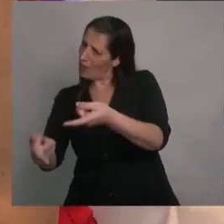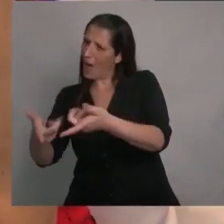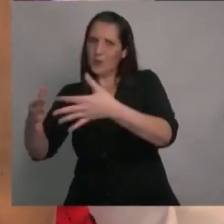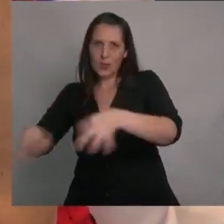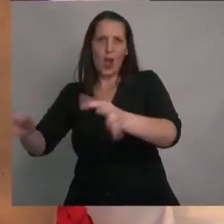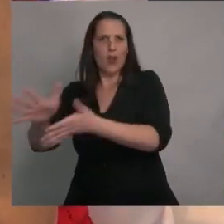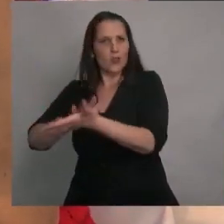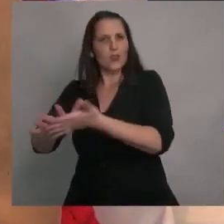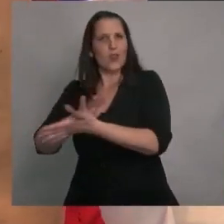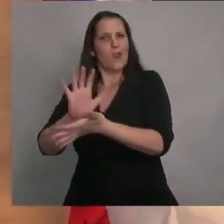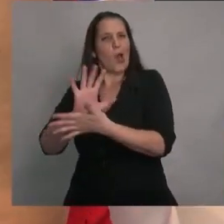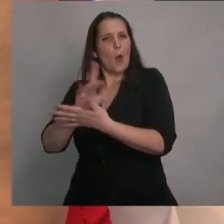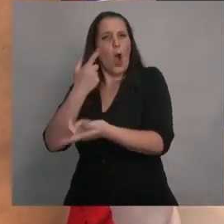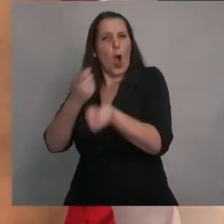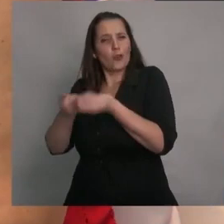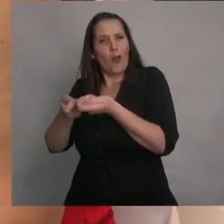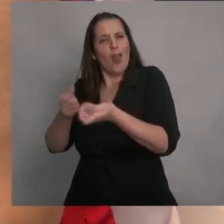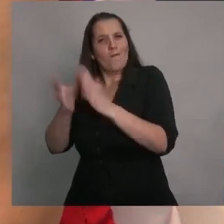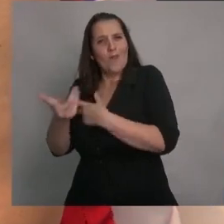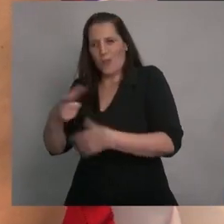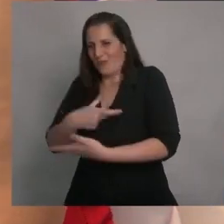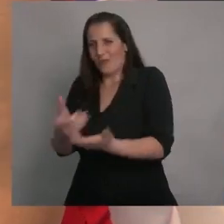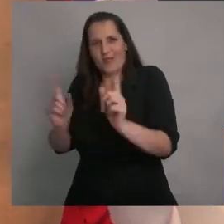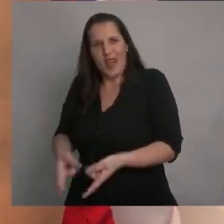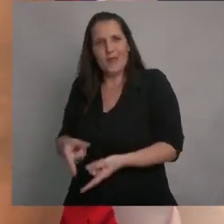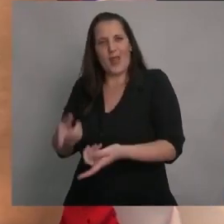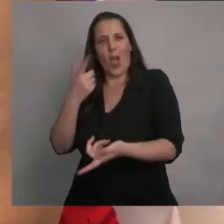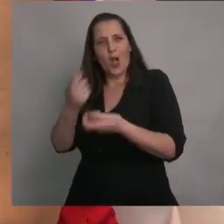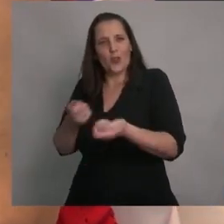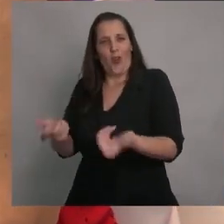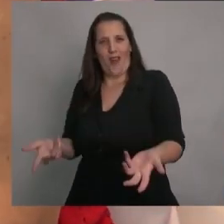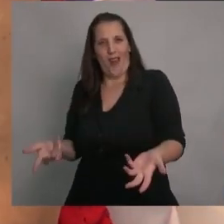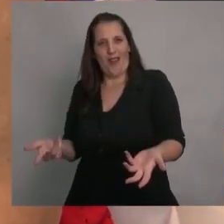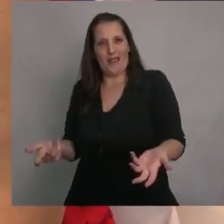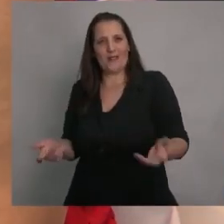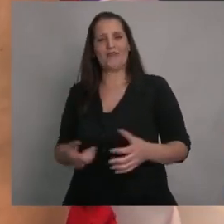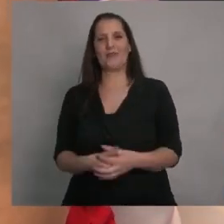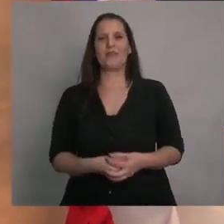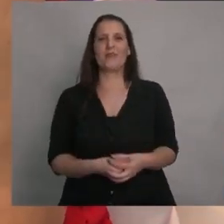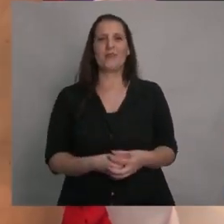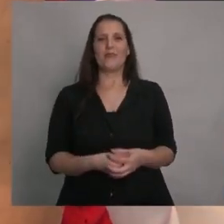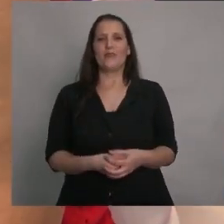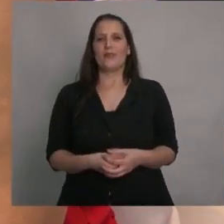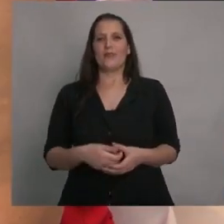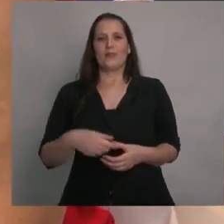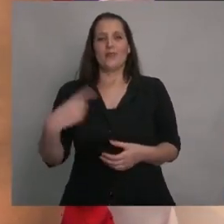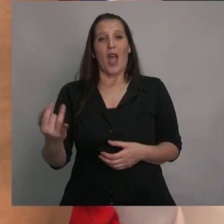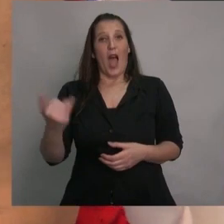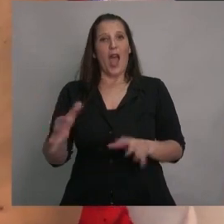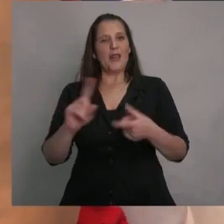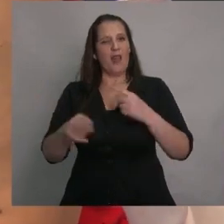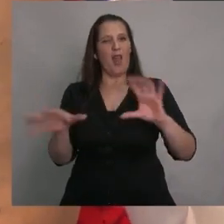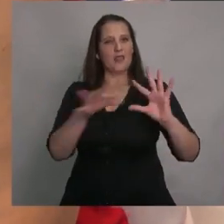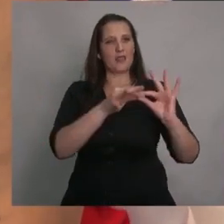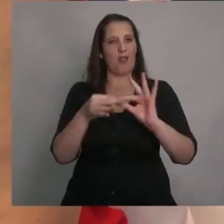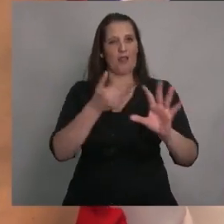social arbitrario, ¿no?, de los paraestados que se expanden en nuestro continente. Entonces hay un vínculo entre